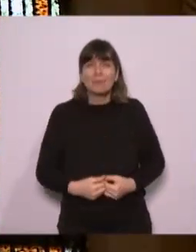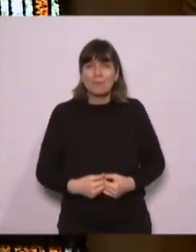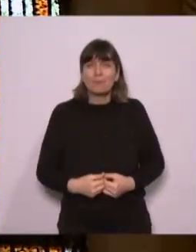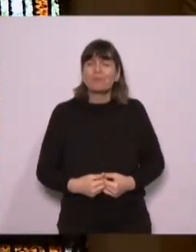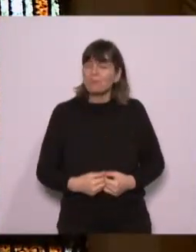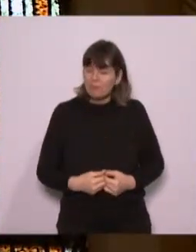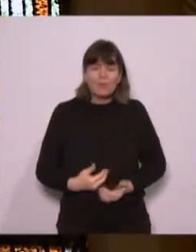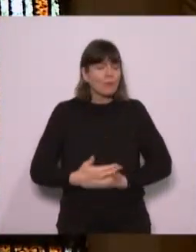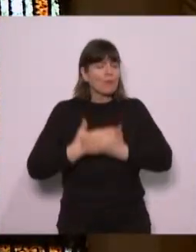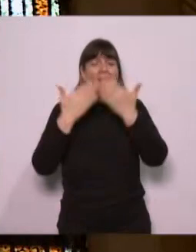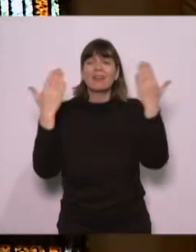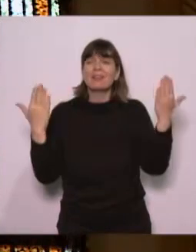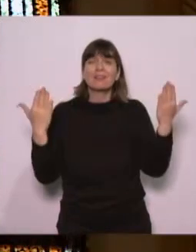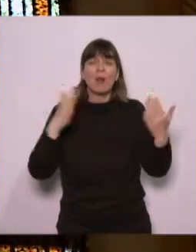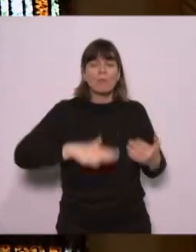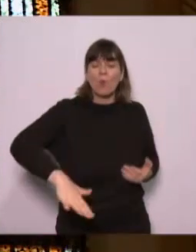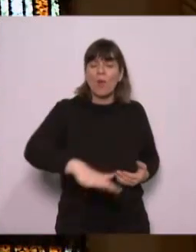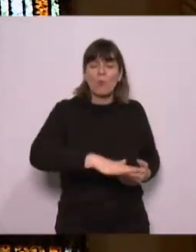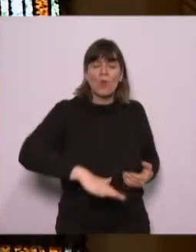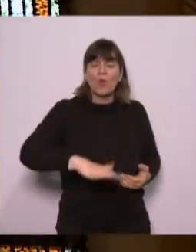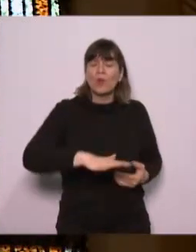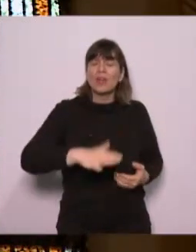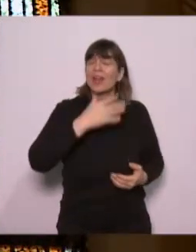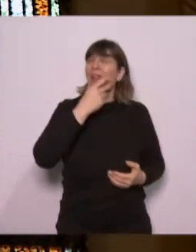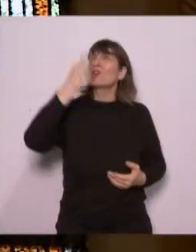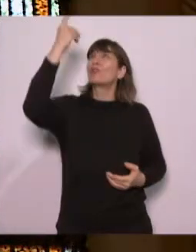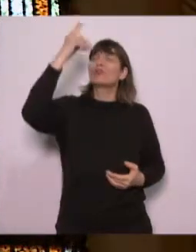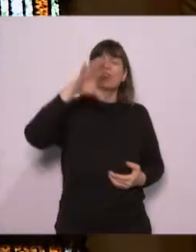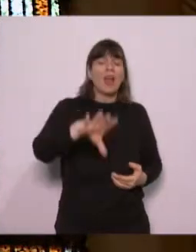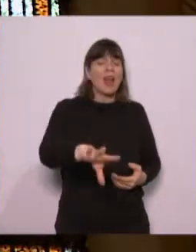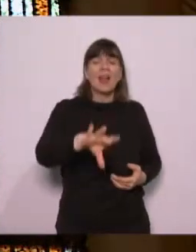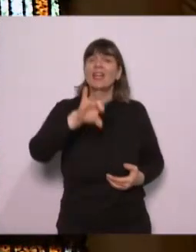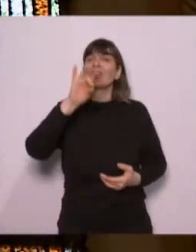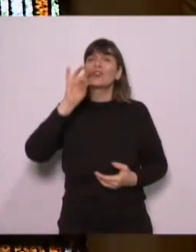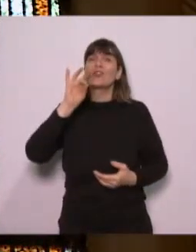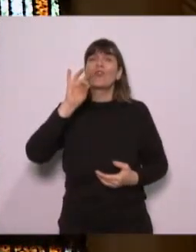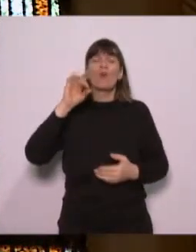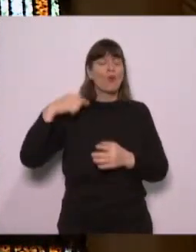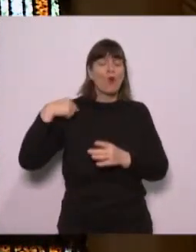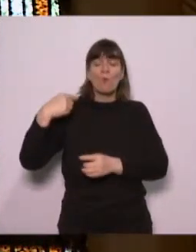Feliz el pueblo que el Señor